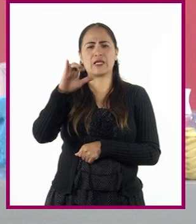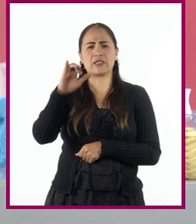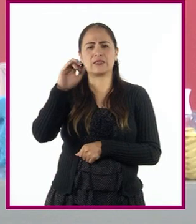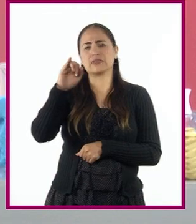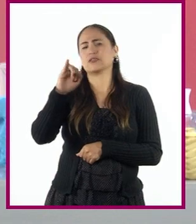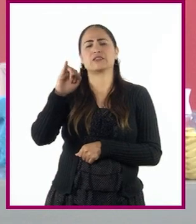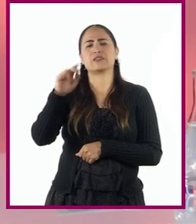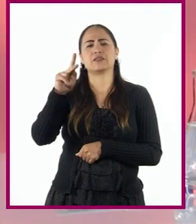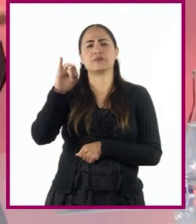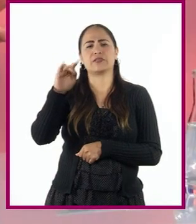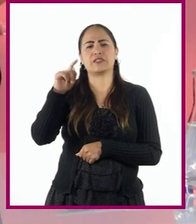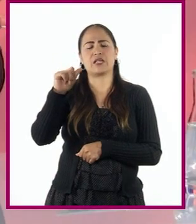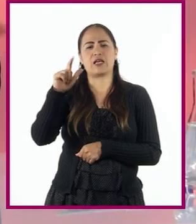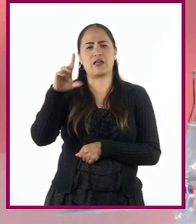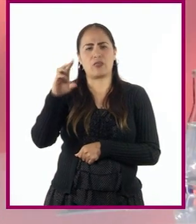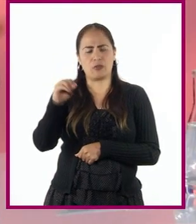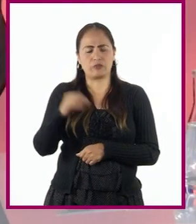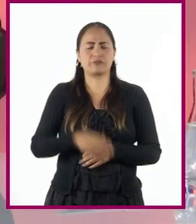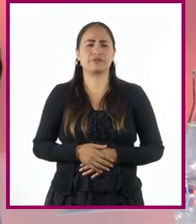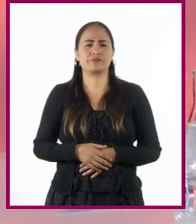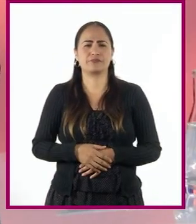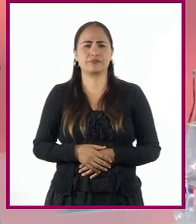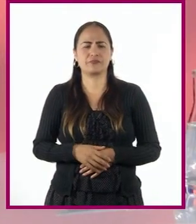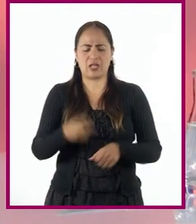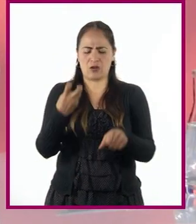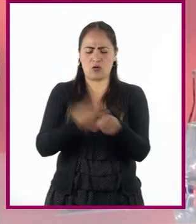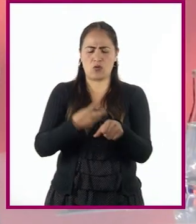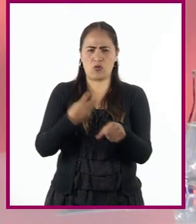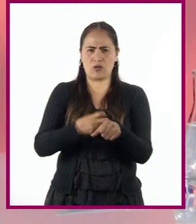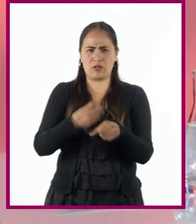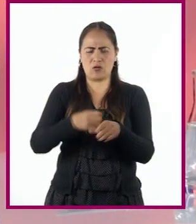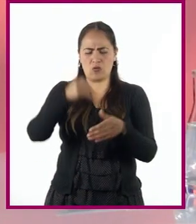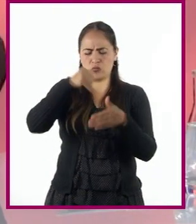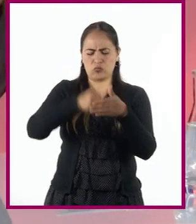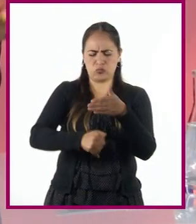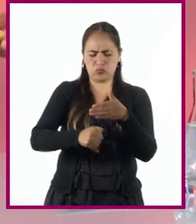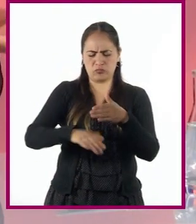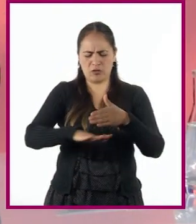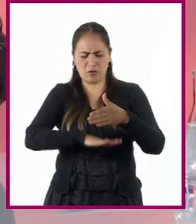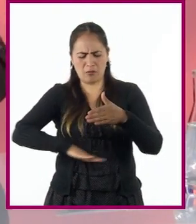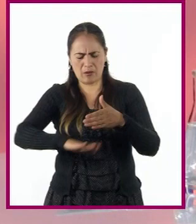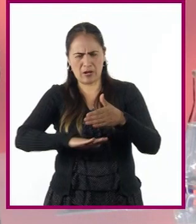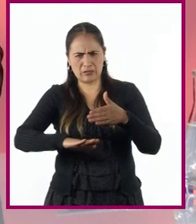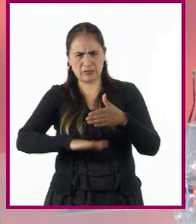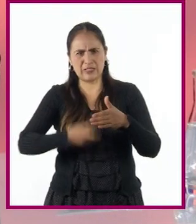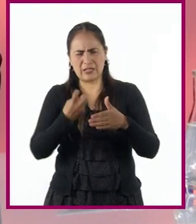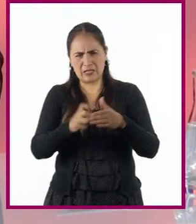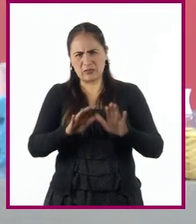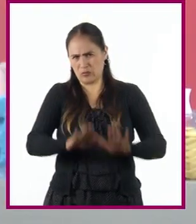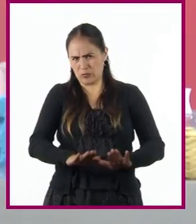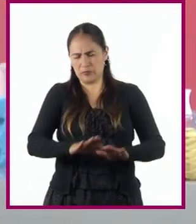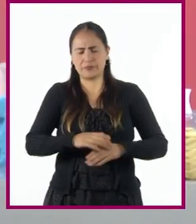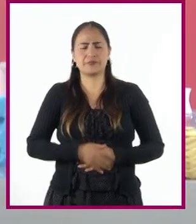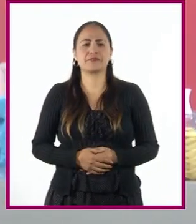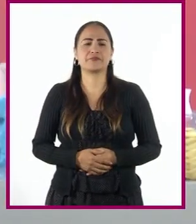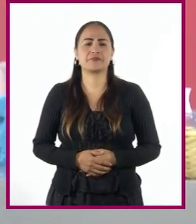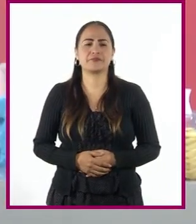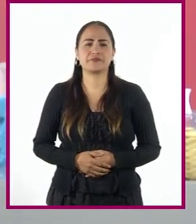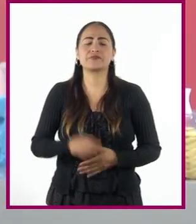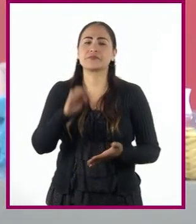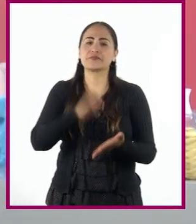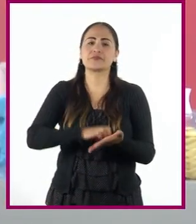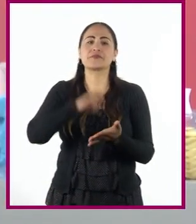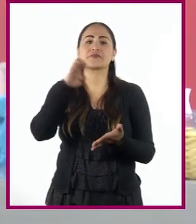la mayoría de los casos el sólido formado se deposita en el fondo del recipiente, donde éste está contenido. Por